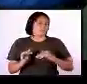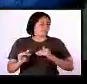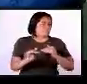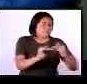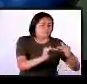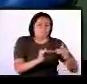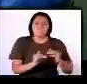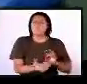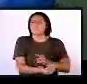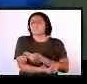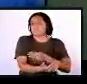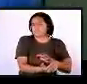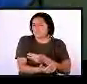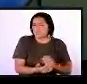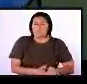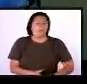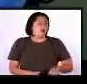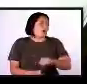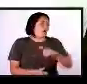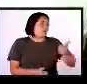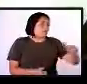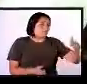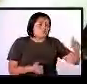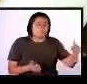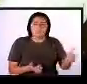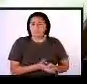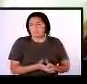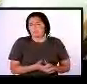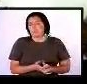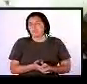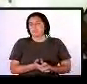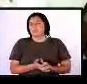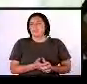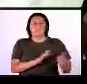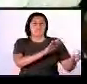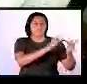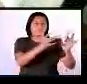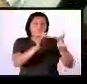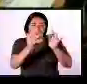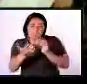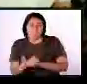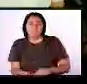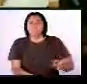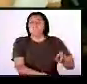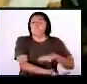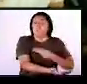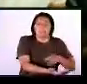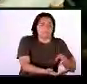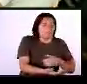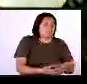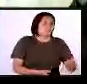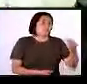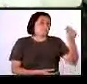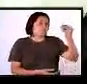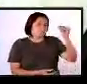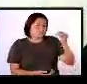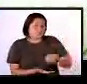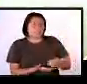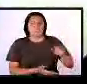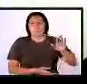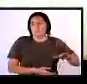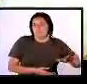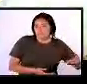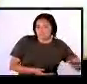vida musical, junto a todos los demás integrantes de la red de orquestas, ¿no? La Sinfónica Juvenil, la Sinfónica Infantil, y sobre